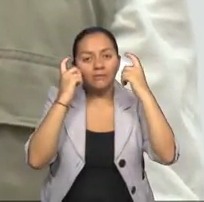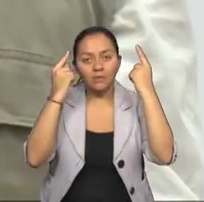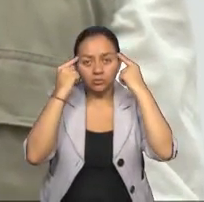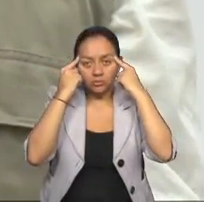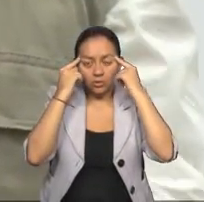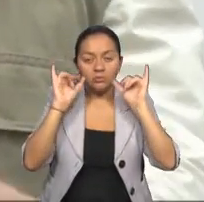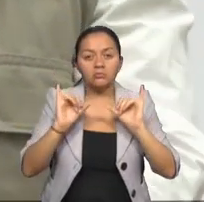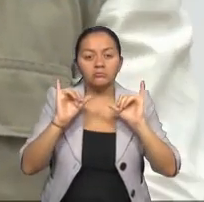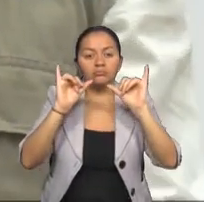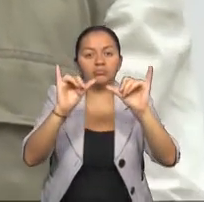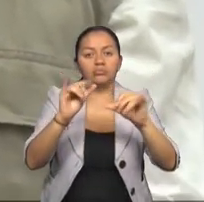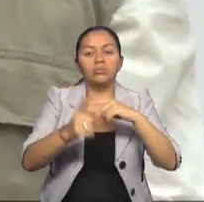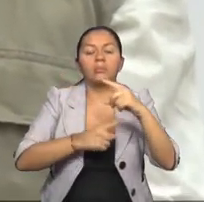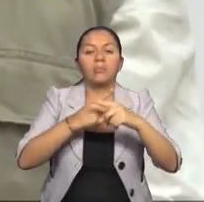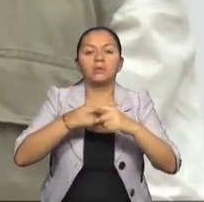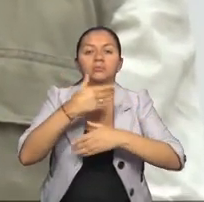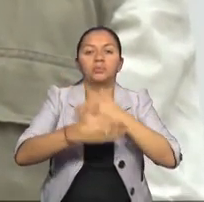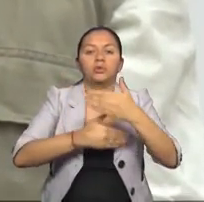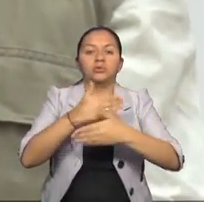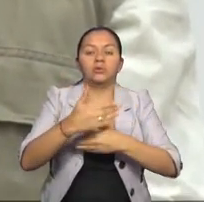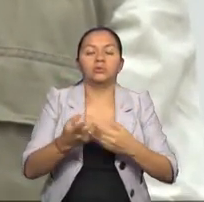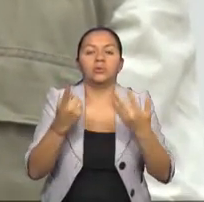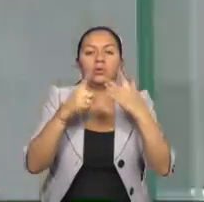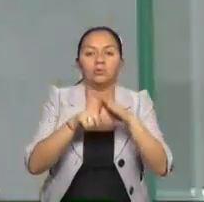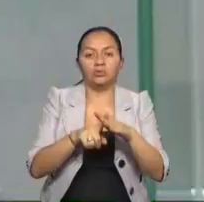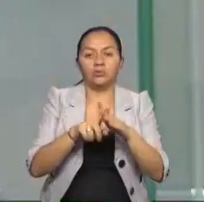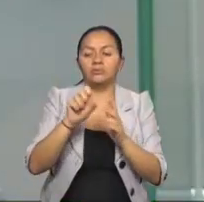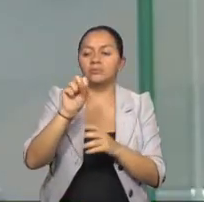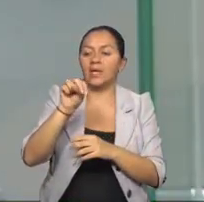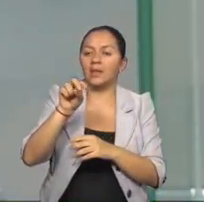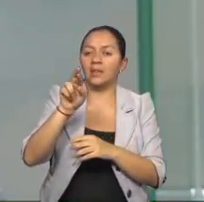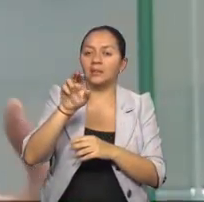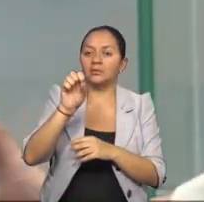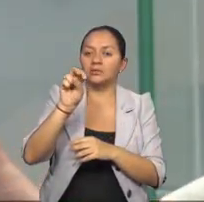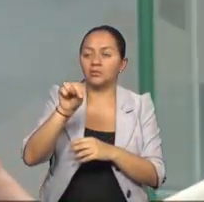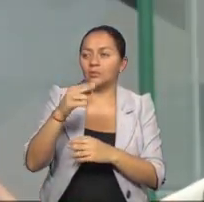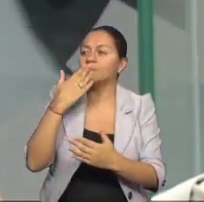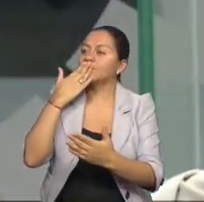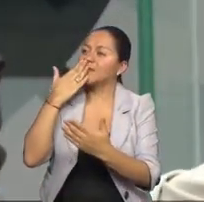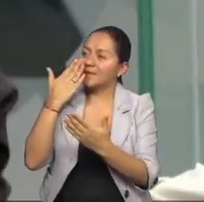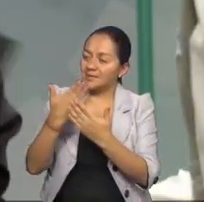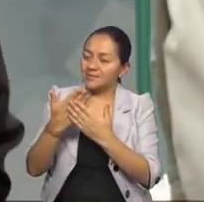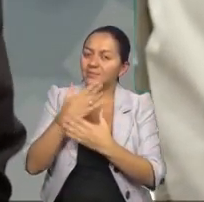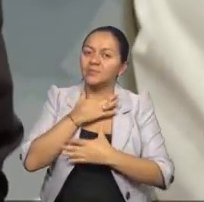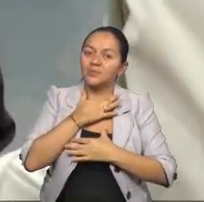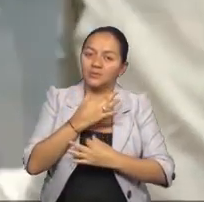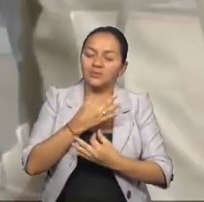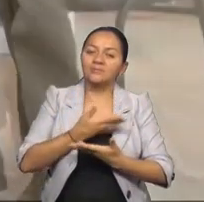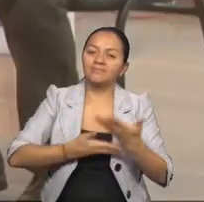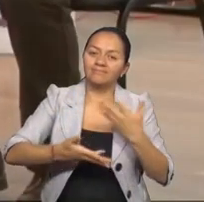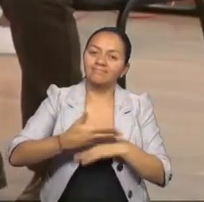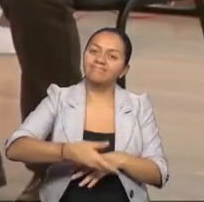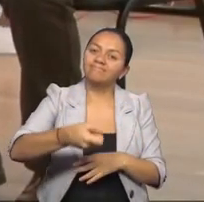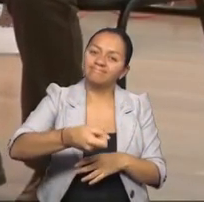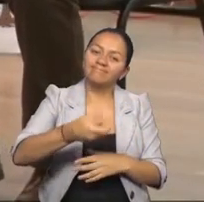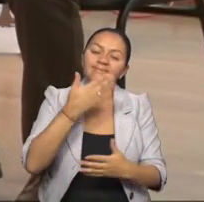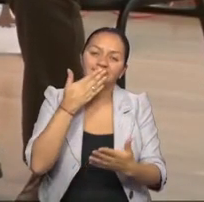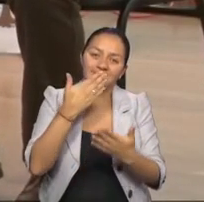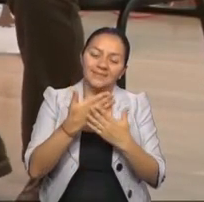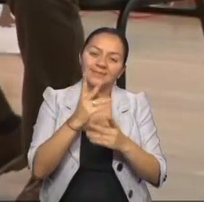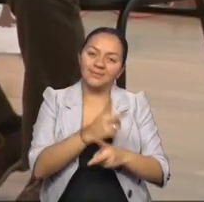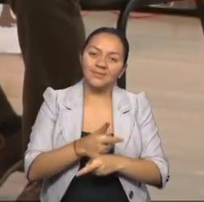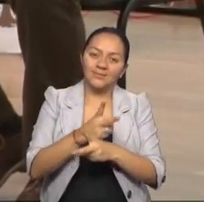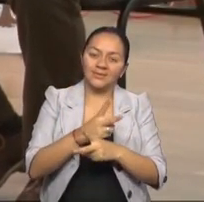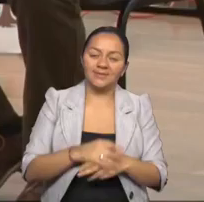permanentemente los procesos de inclusión social antes son muchas veces son gusta ver esa vía quien ninguna duda compartir contigo también cuídate mucho